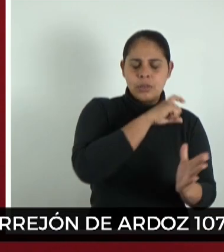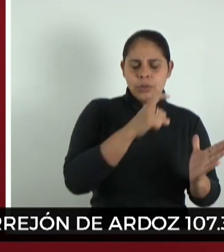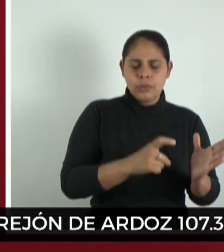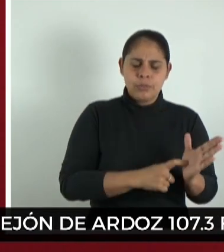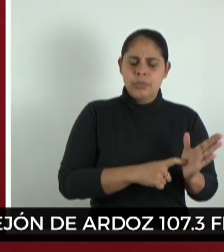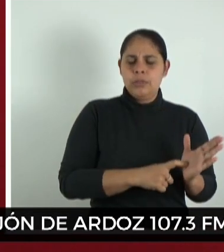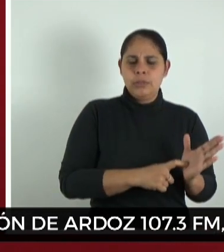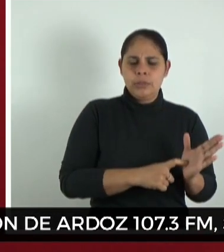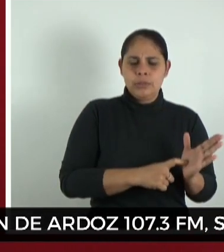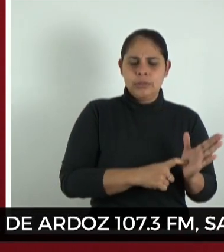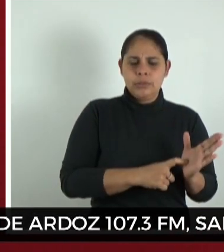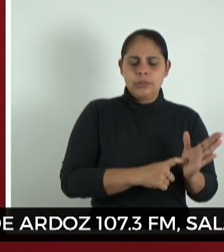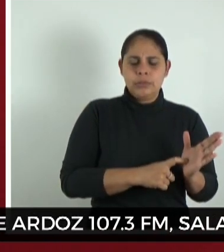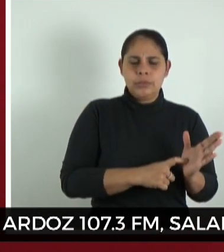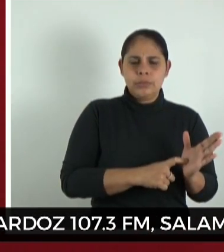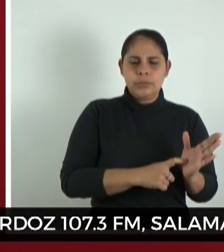completamente,